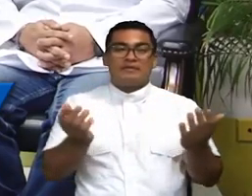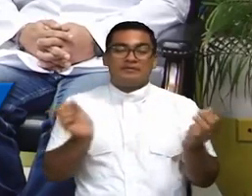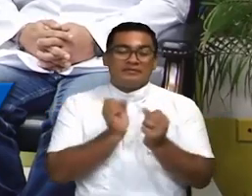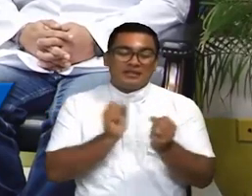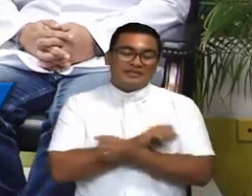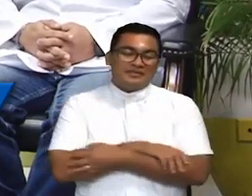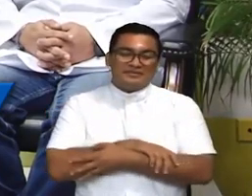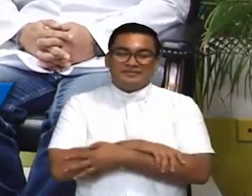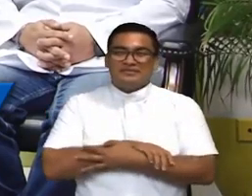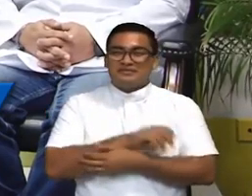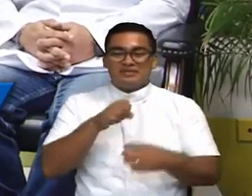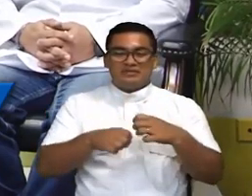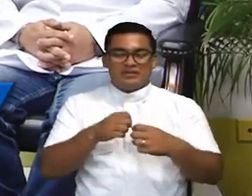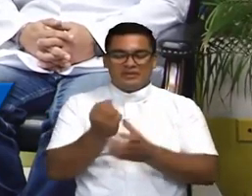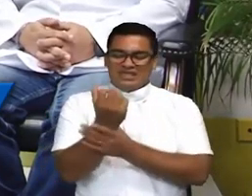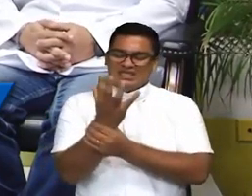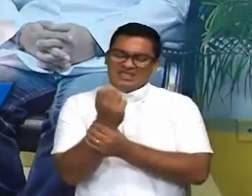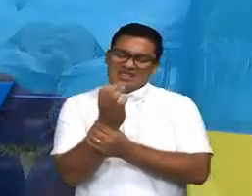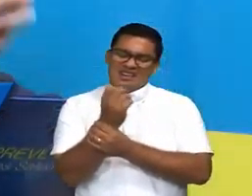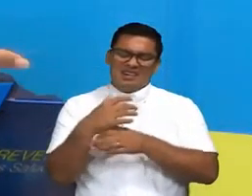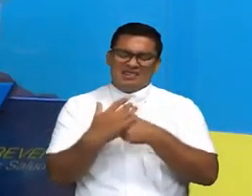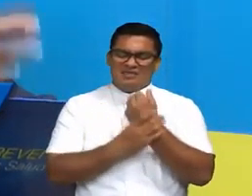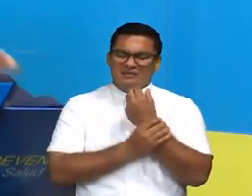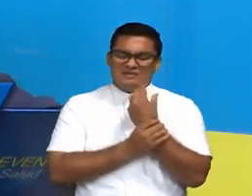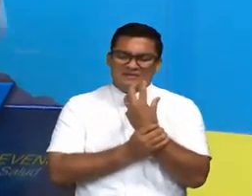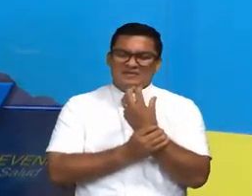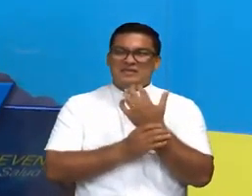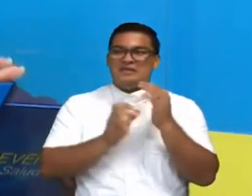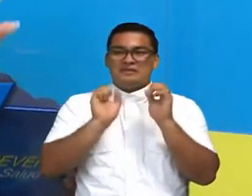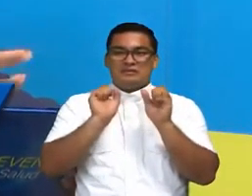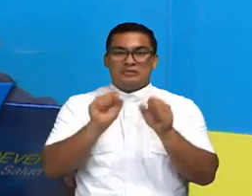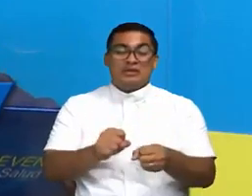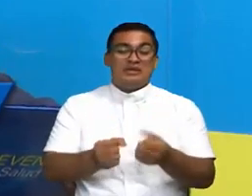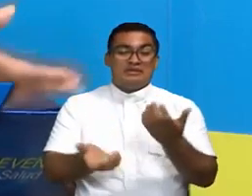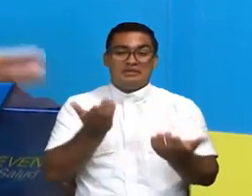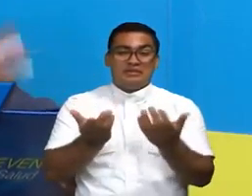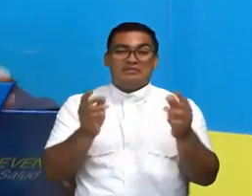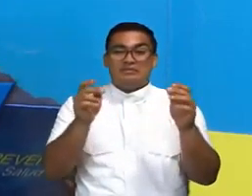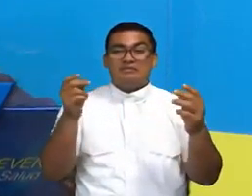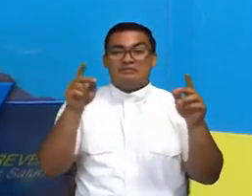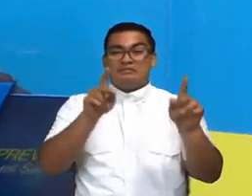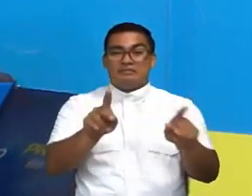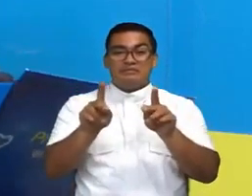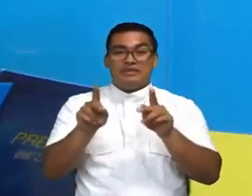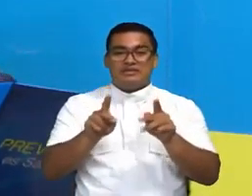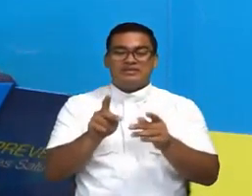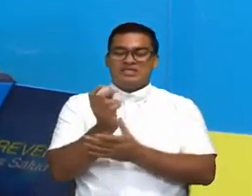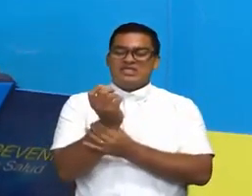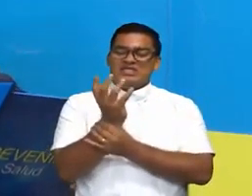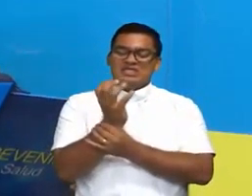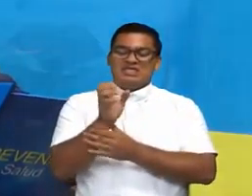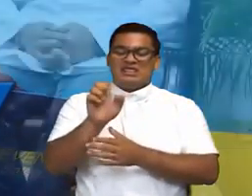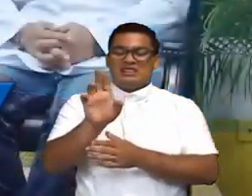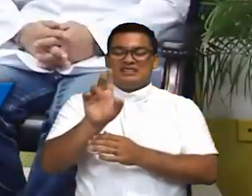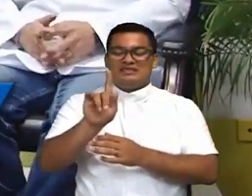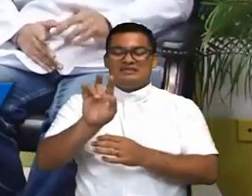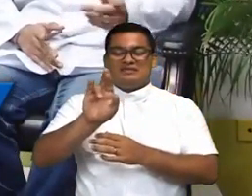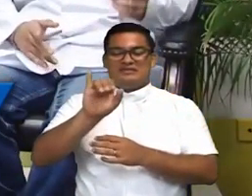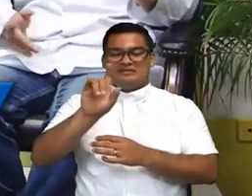las articulaciones o causar más problemas en las personas que padecen artritis?